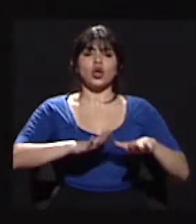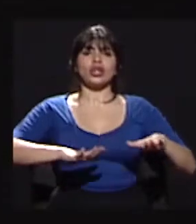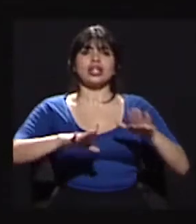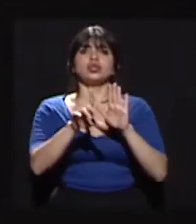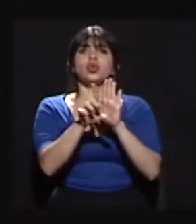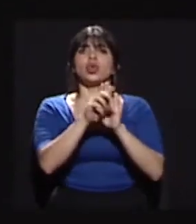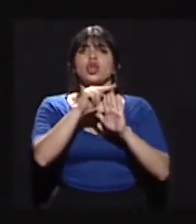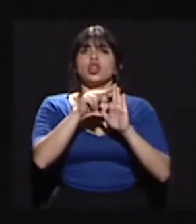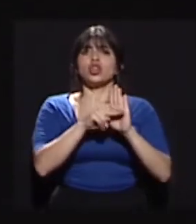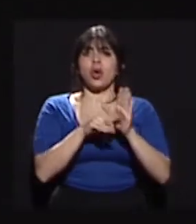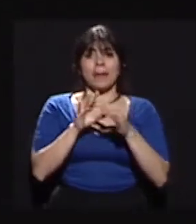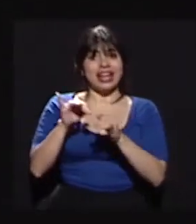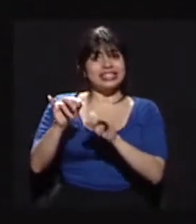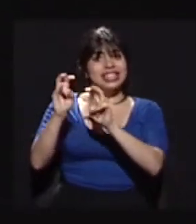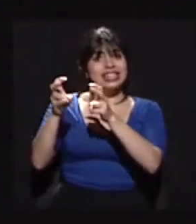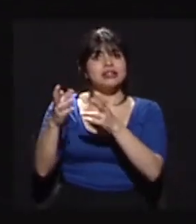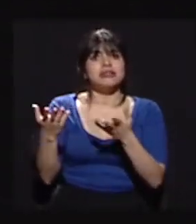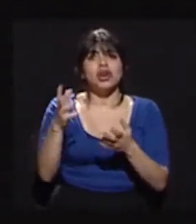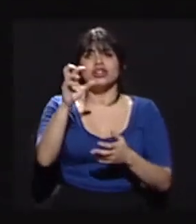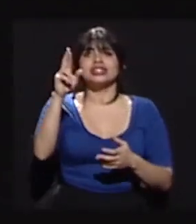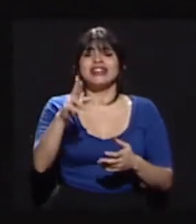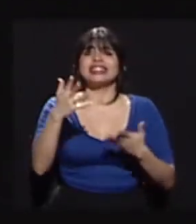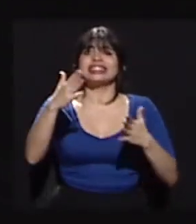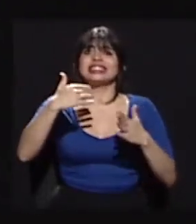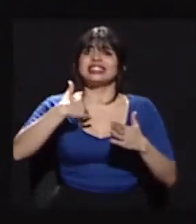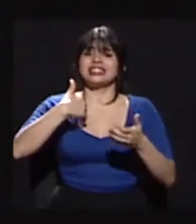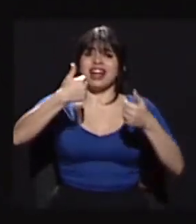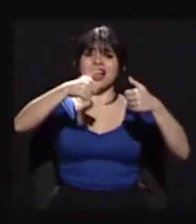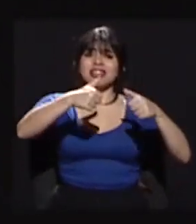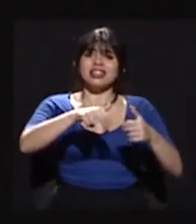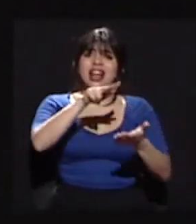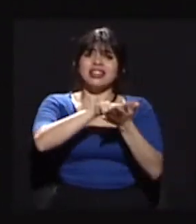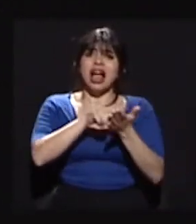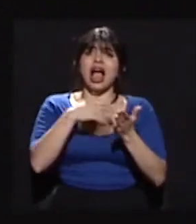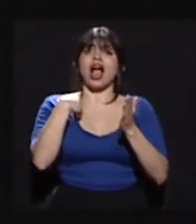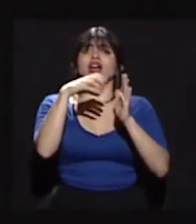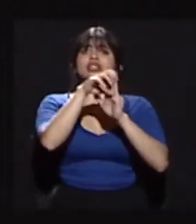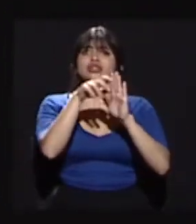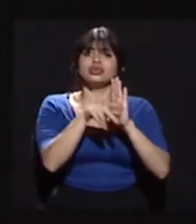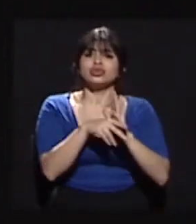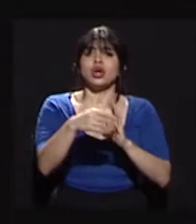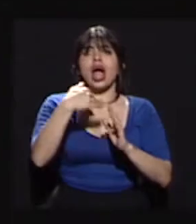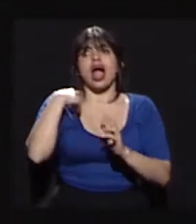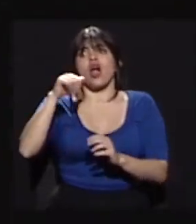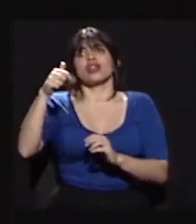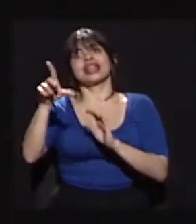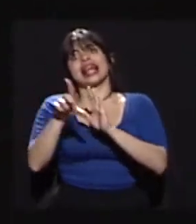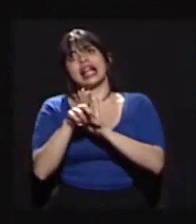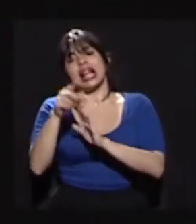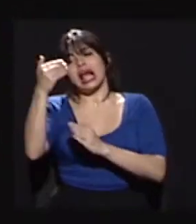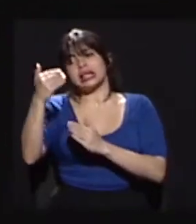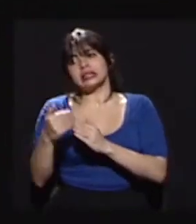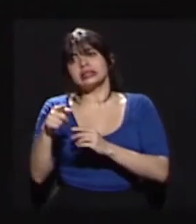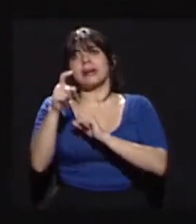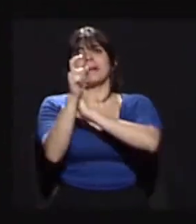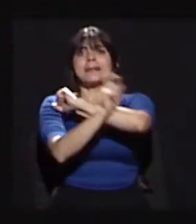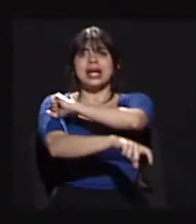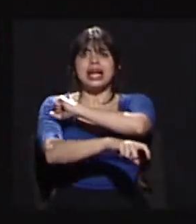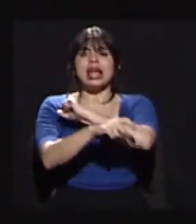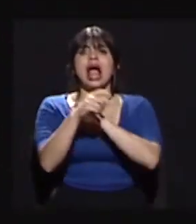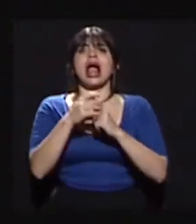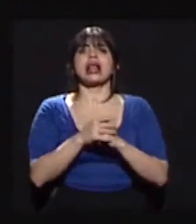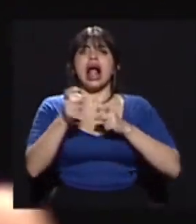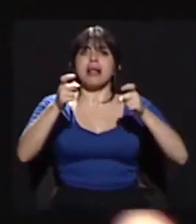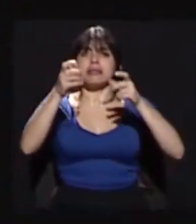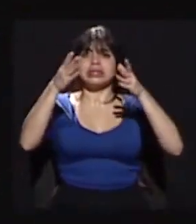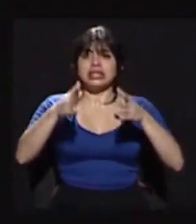normativo en torno a esto costa rica tiene tratados consiste en una constitución costa rica tiene otras leyes de orden penalidad administrativo